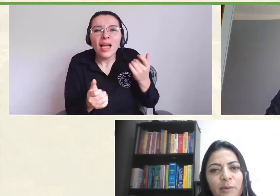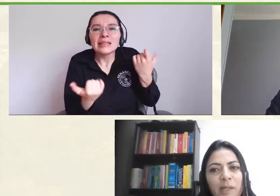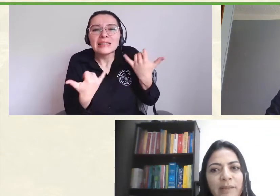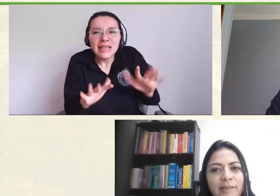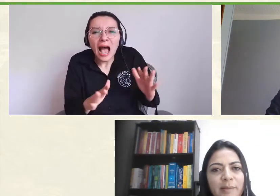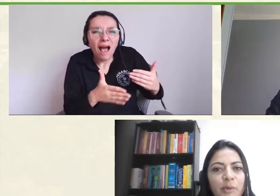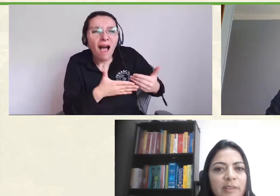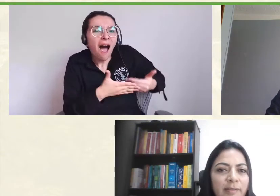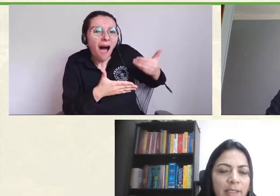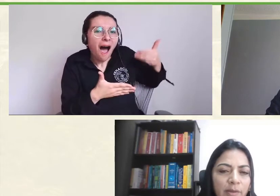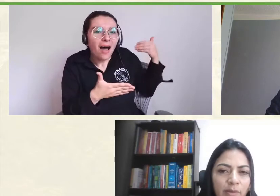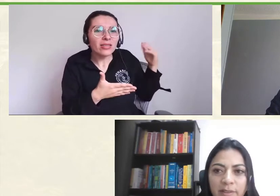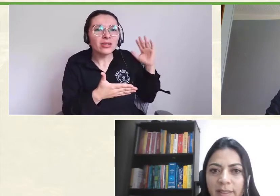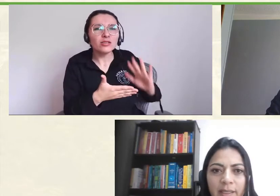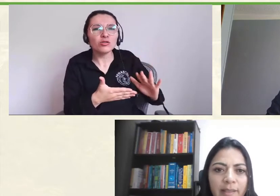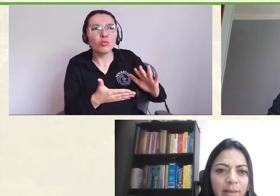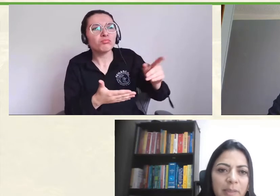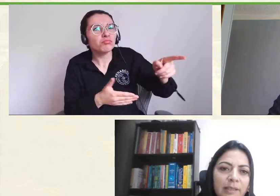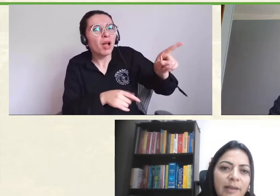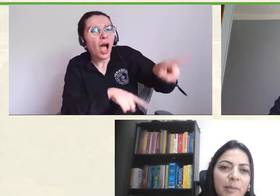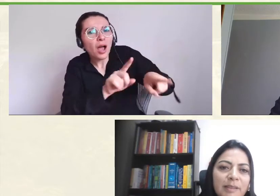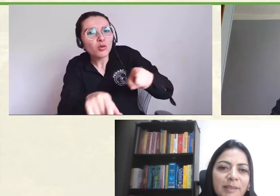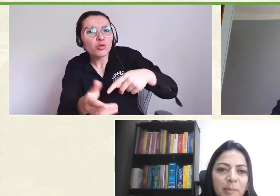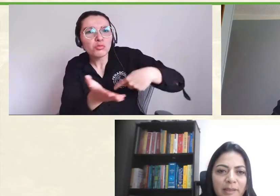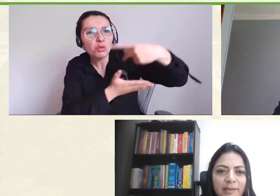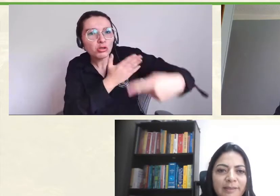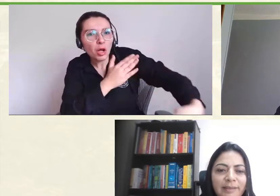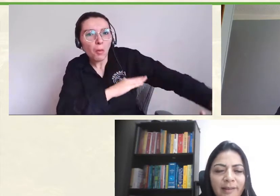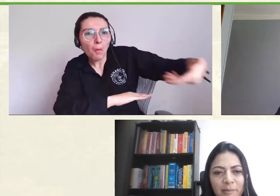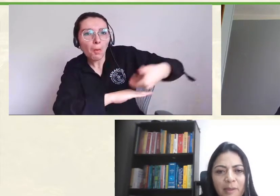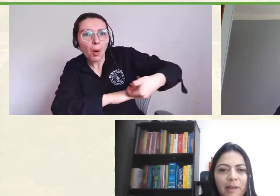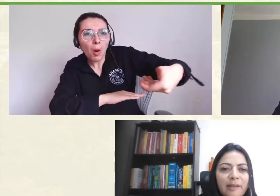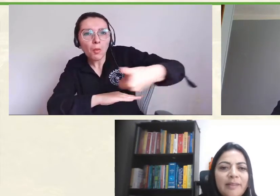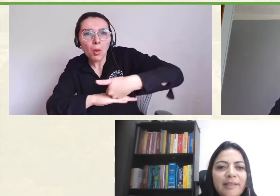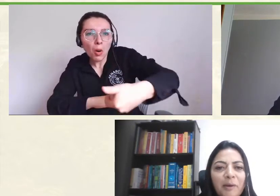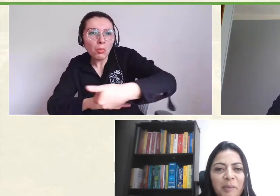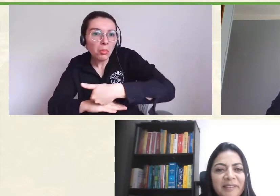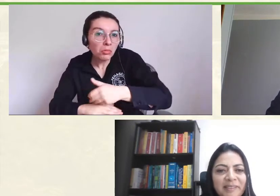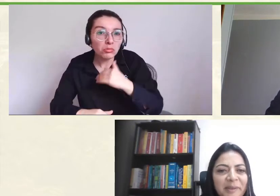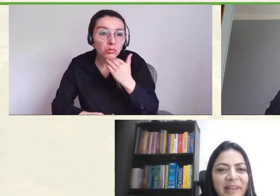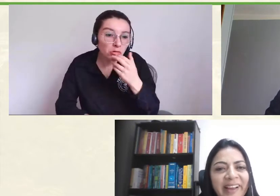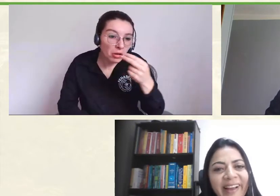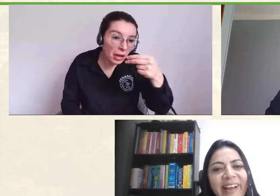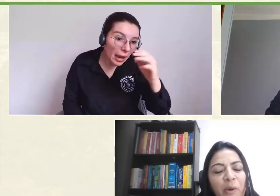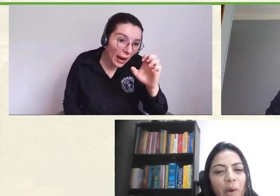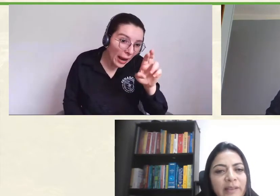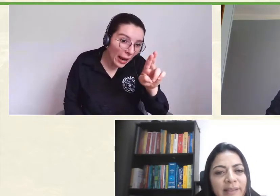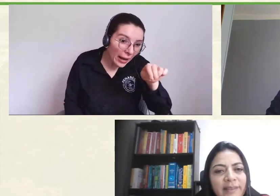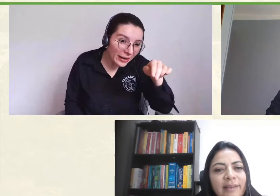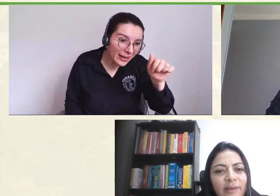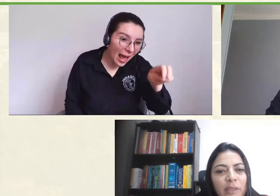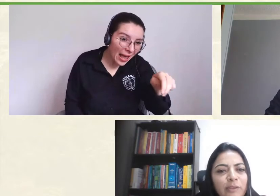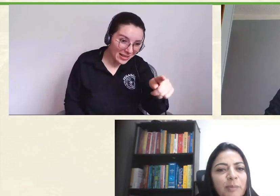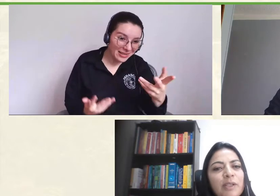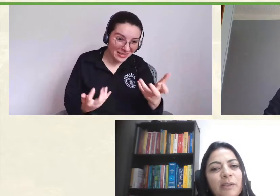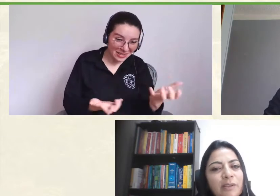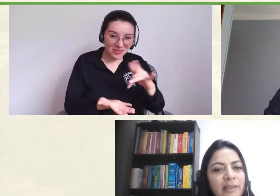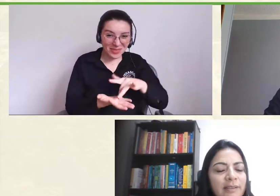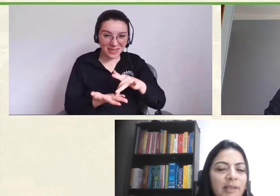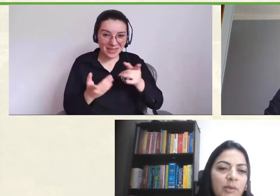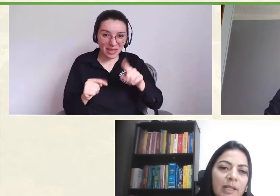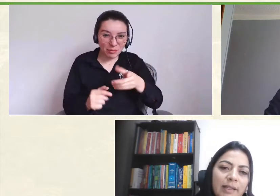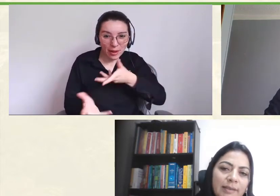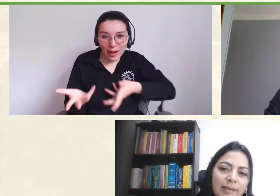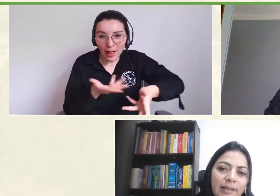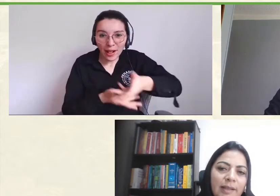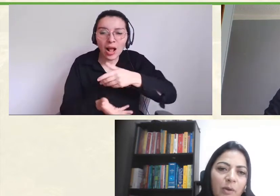propuestas, cuántas hemos recibido. No sé si Hernán también quiera participar de esta conversación acá. ¿Cuántos proyectos han